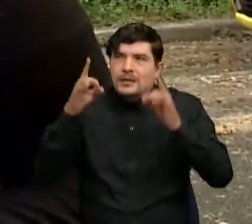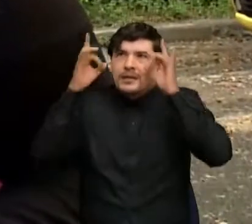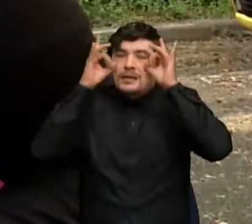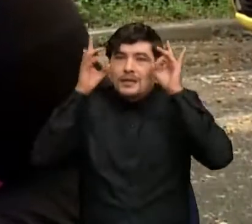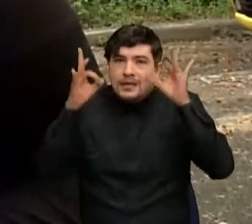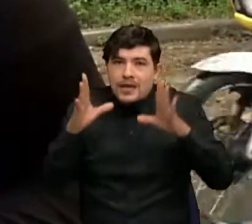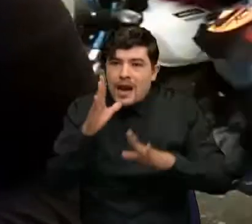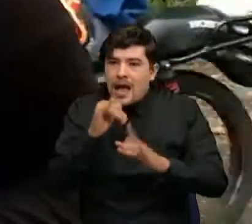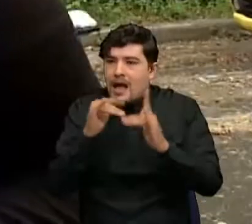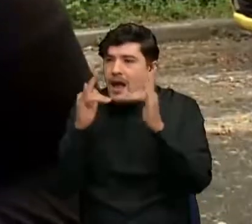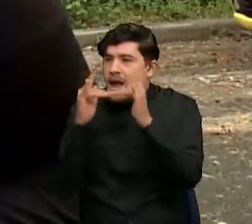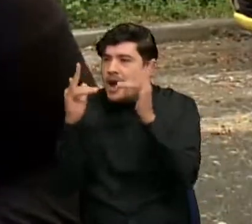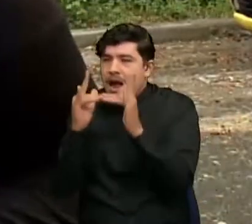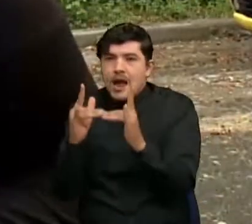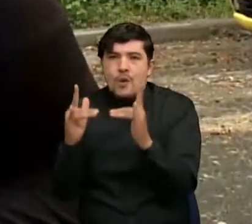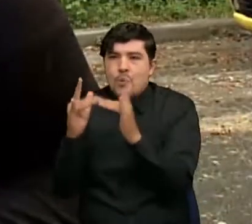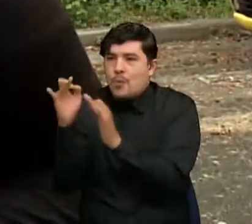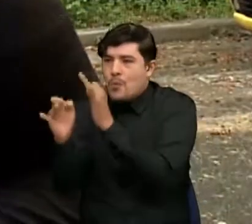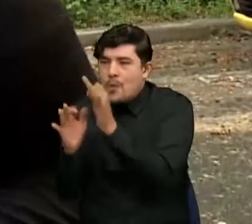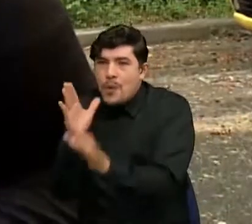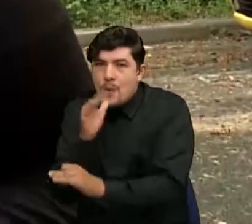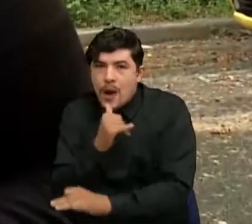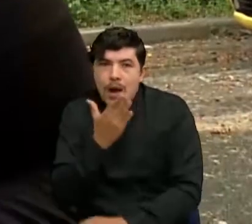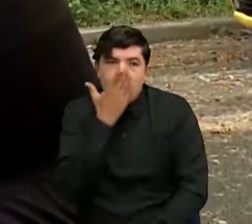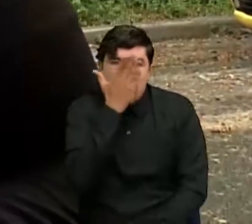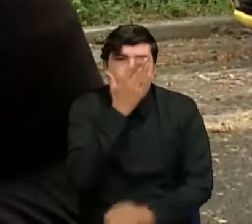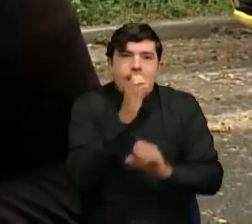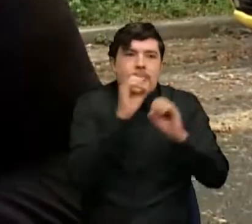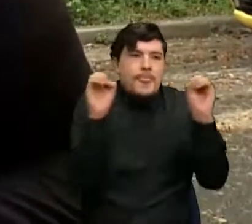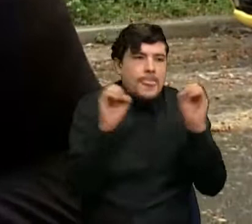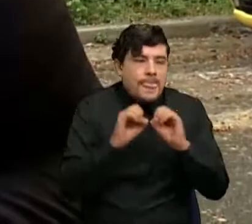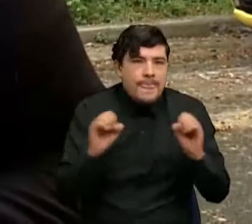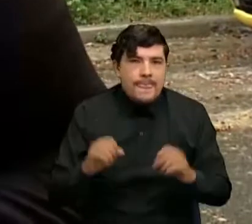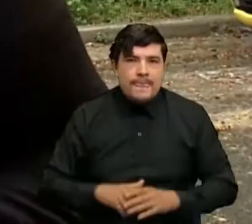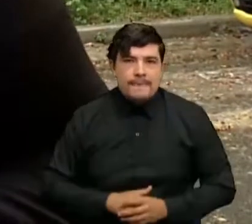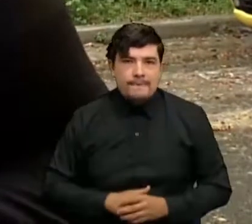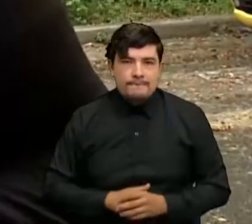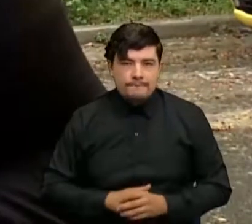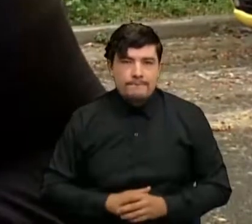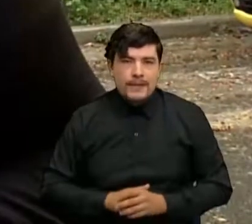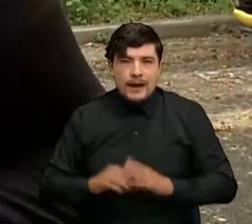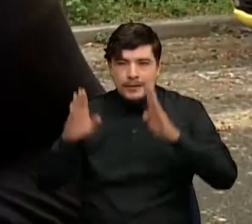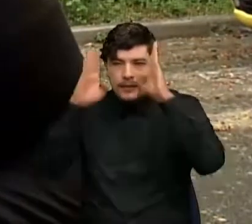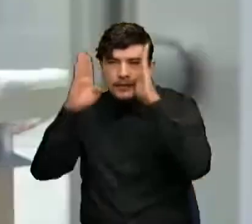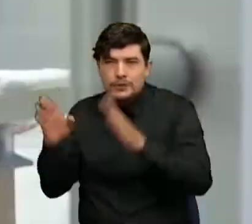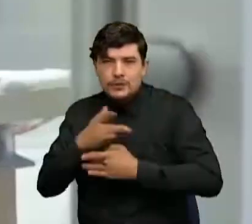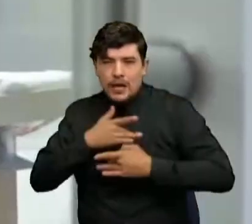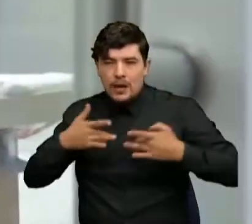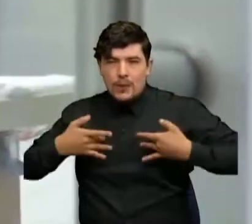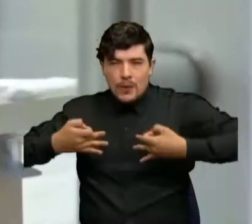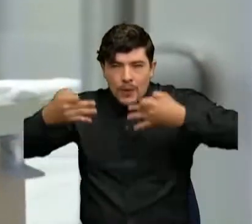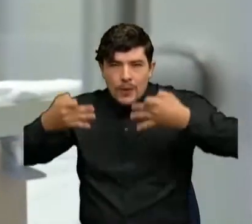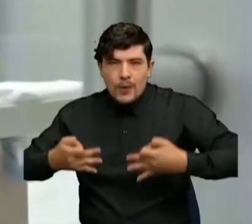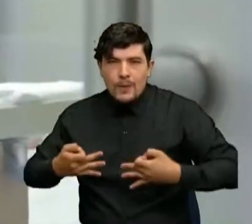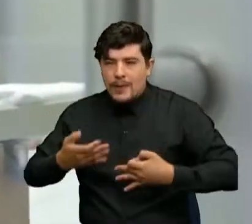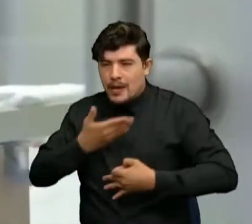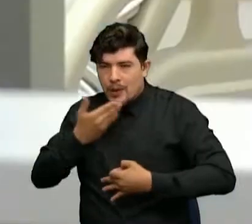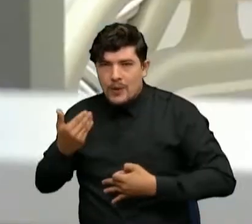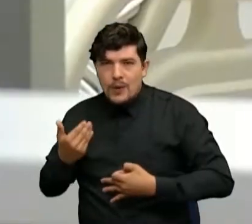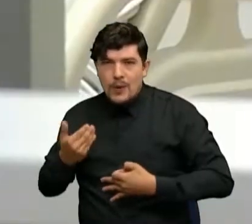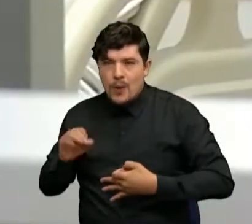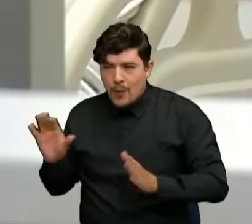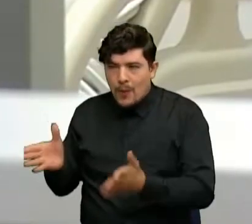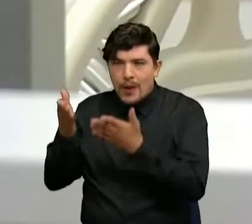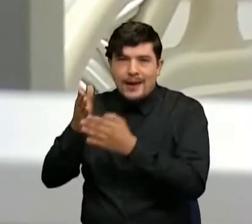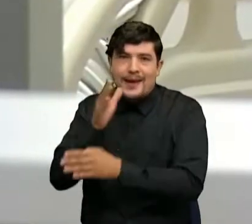consiguen camas, no se consiguen UCIs, no se consigue oxígeno, no hay forma de garantizarles a ellos una salud adecuada y un mejoramiento. Este